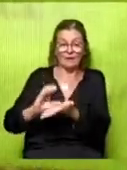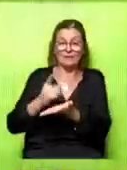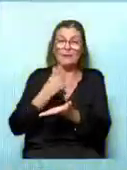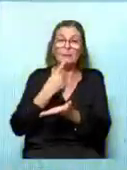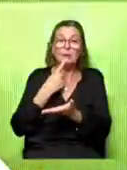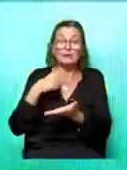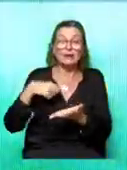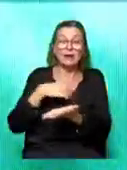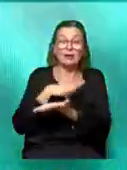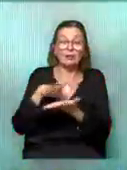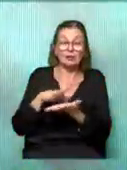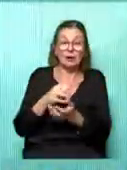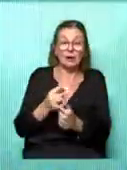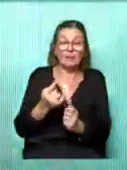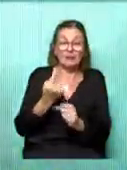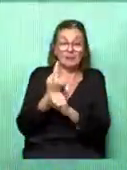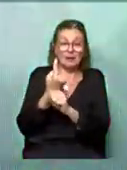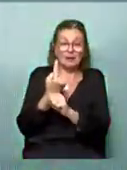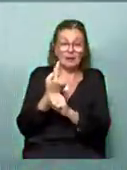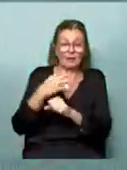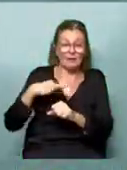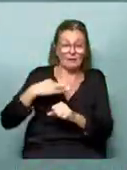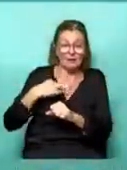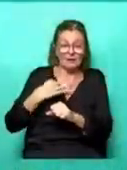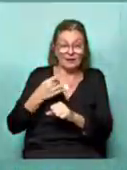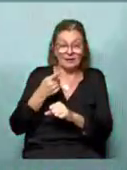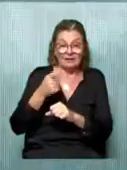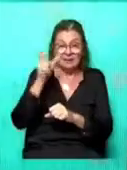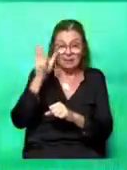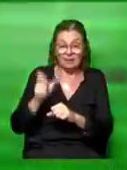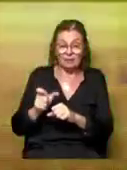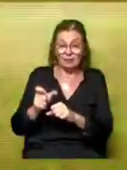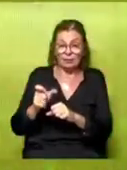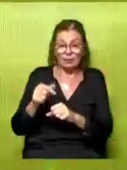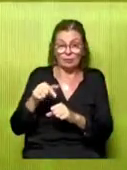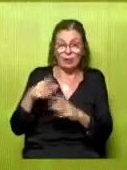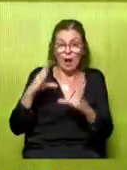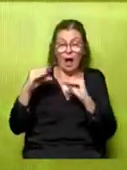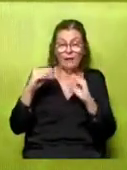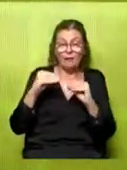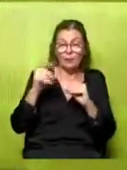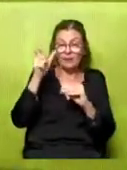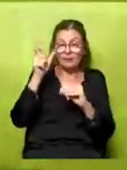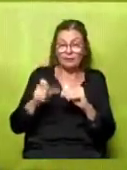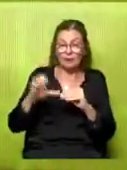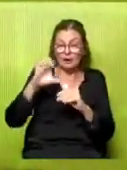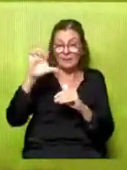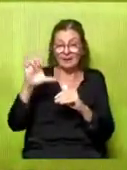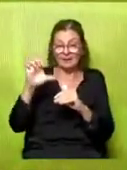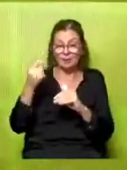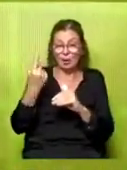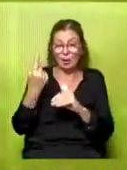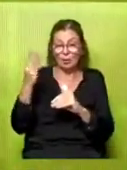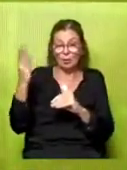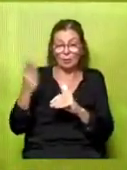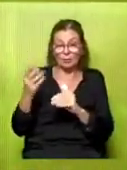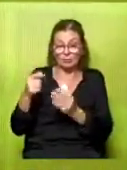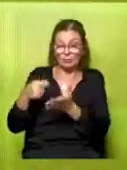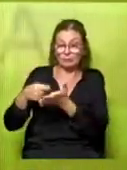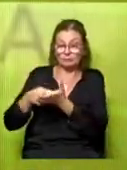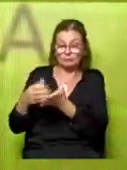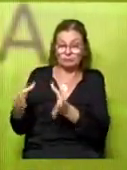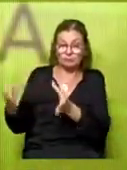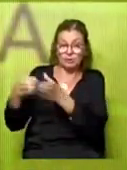políticas sociales en las primeras etapas de vida, ese individuo, cuando yo hablo con empresarios, de ese 1% que concentran la riqueza,